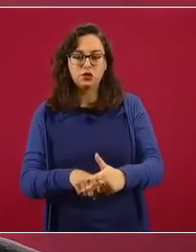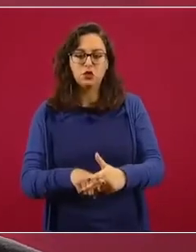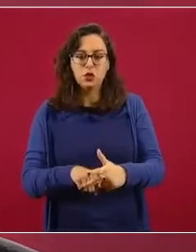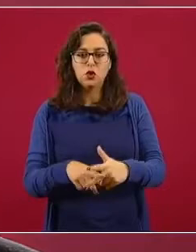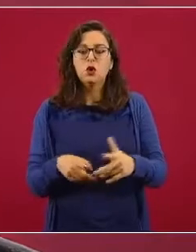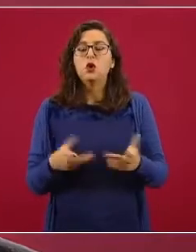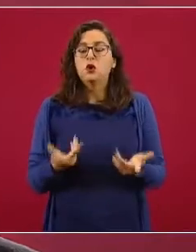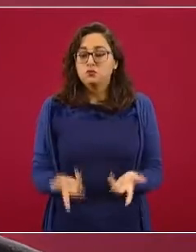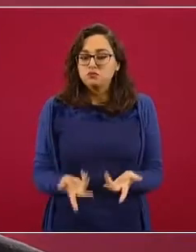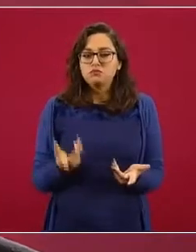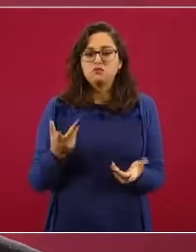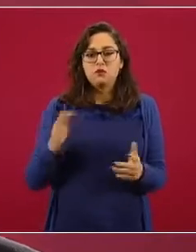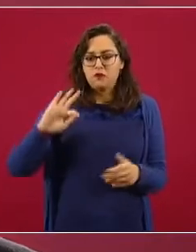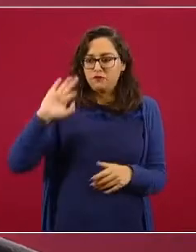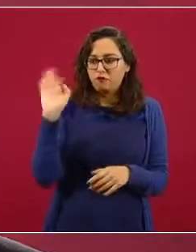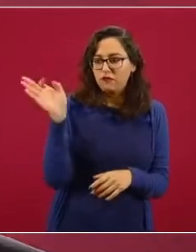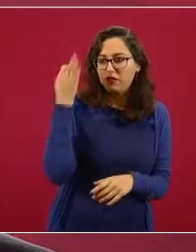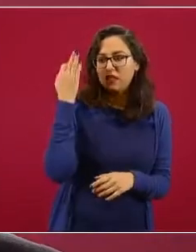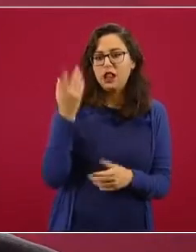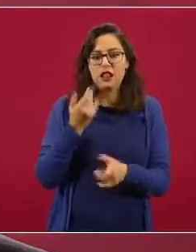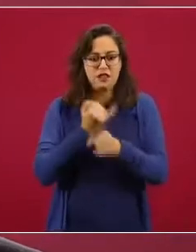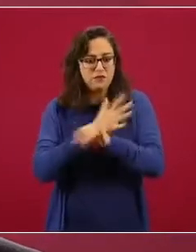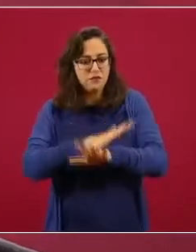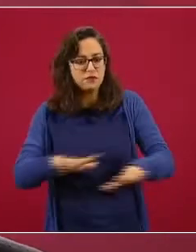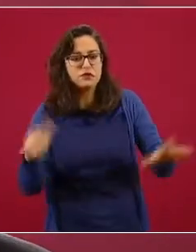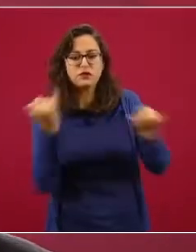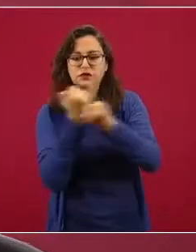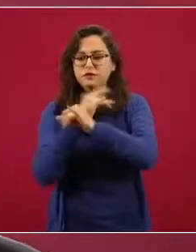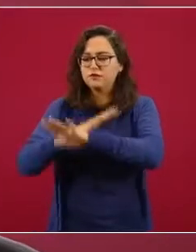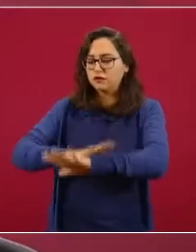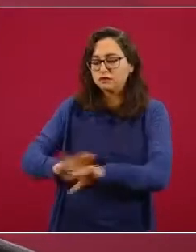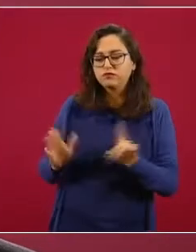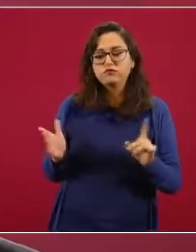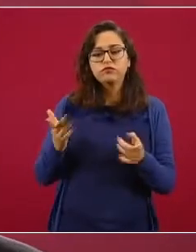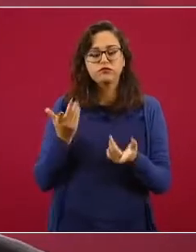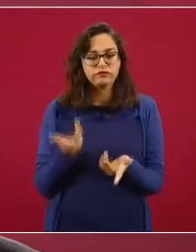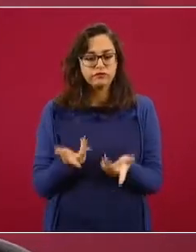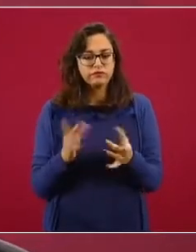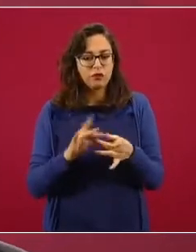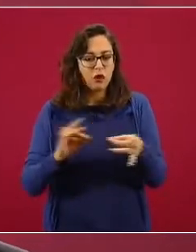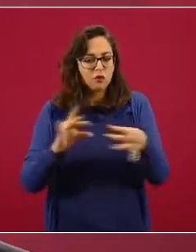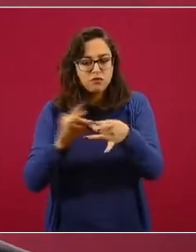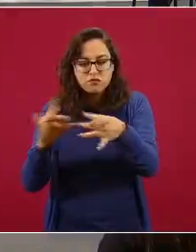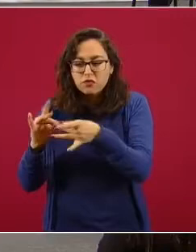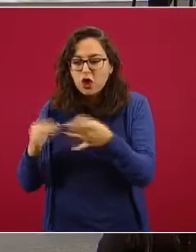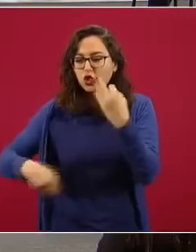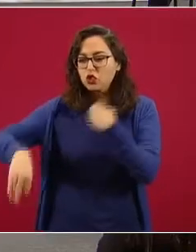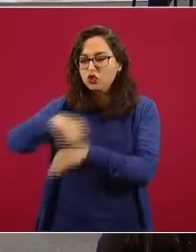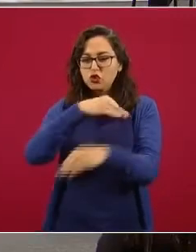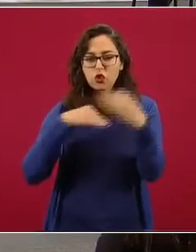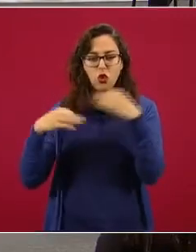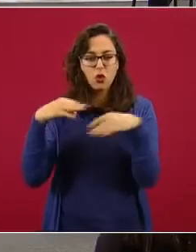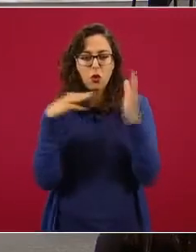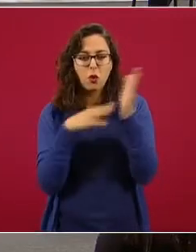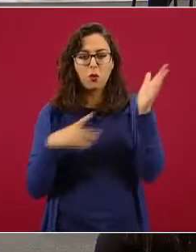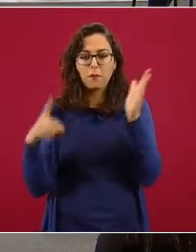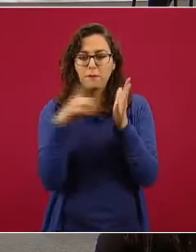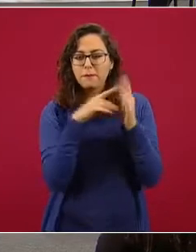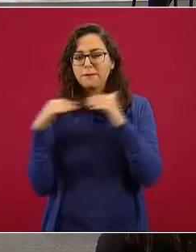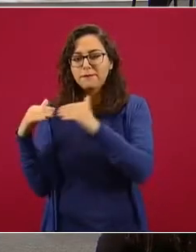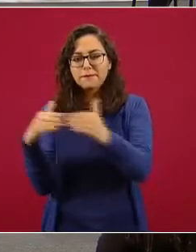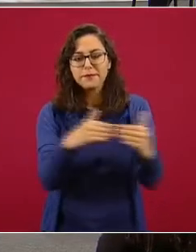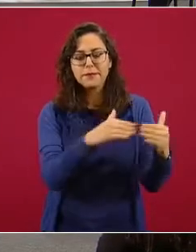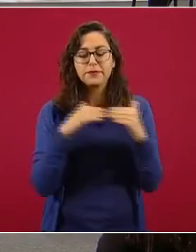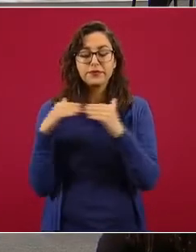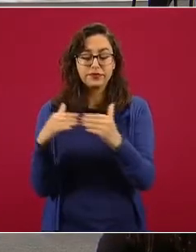hemos procurado dar asesoría a los estados y orientar para que se armonicen los métodos. En la parte clínica también